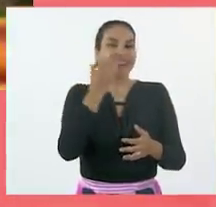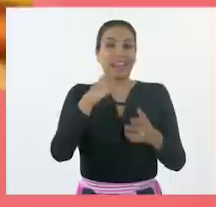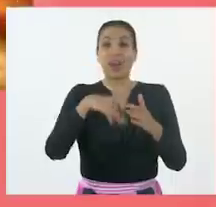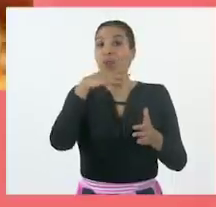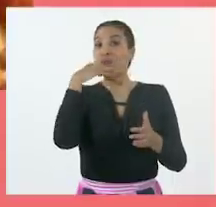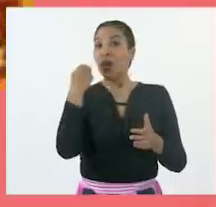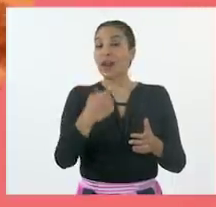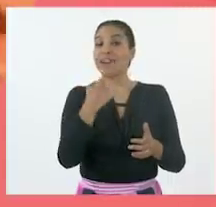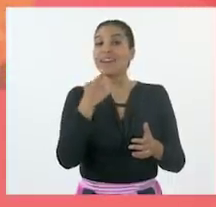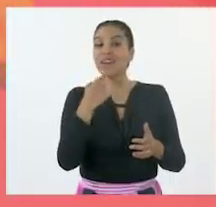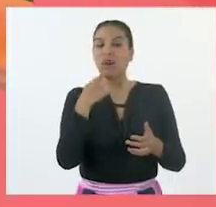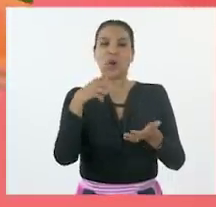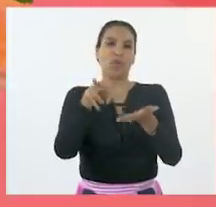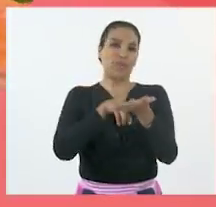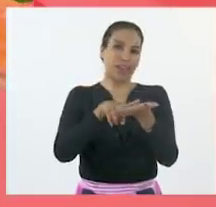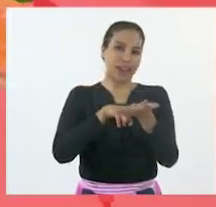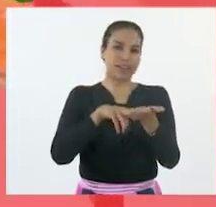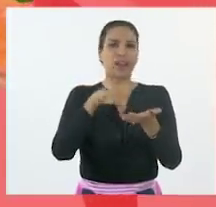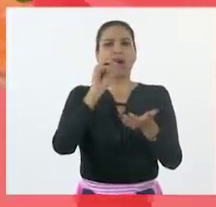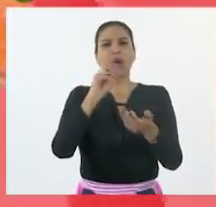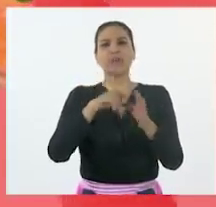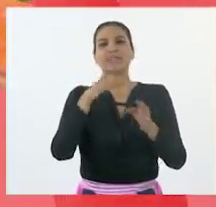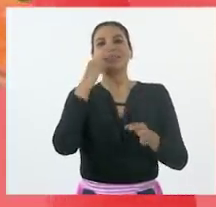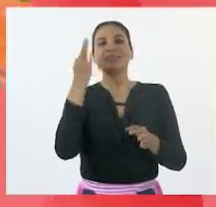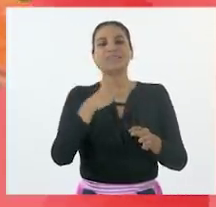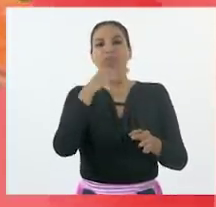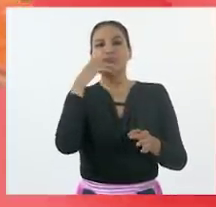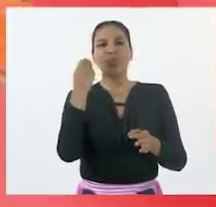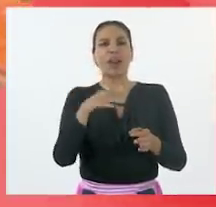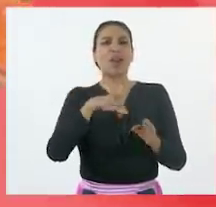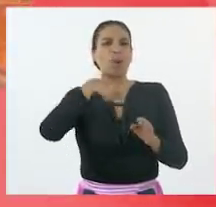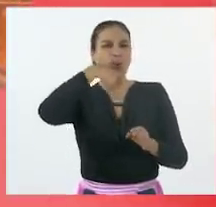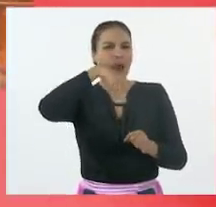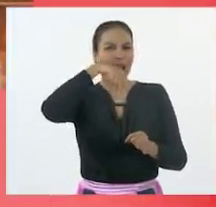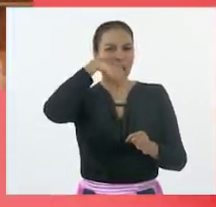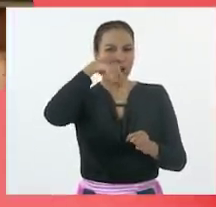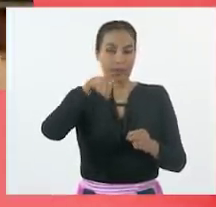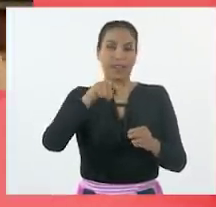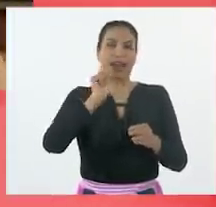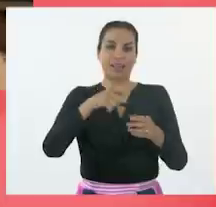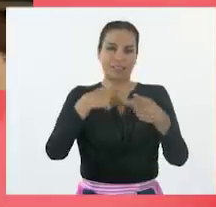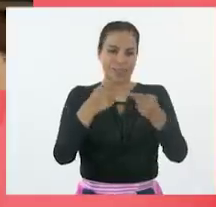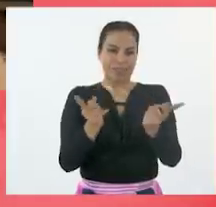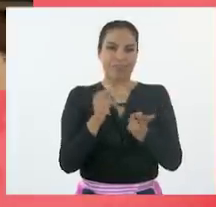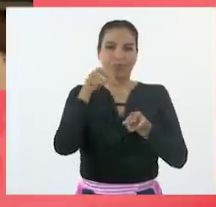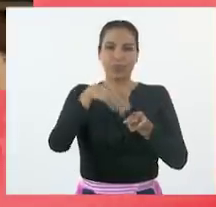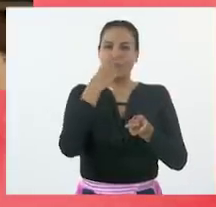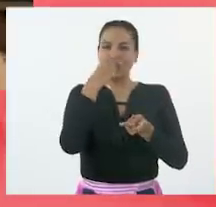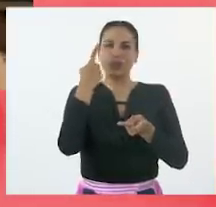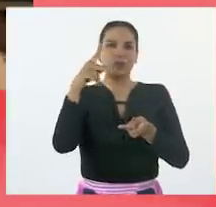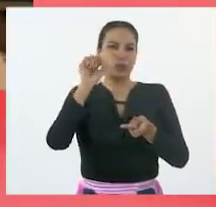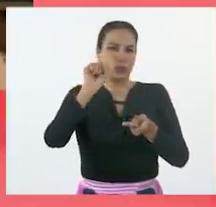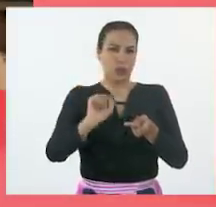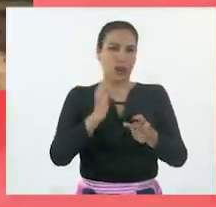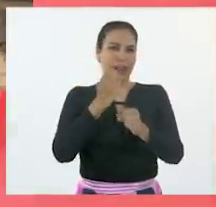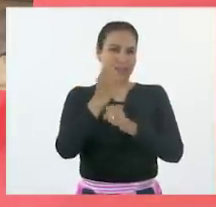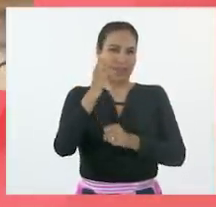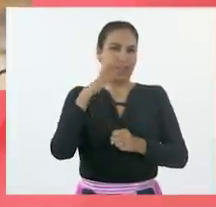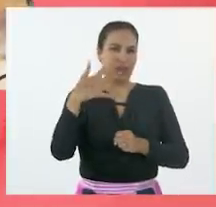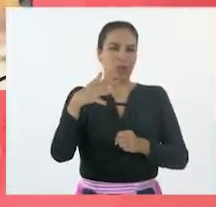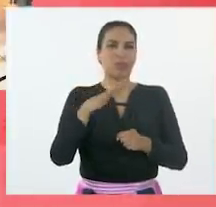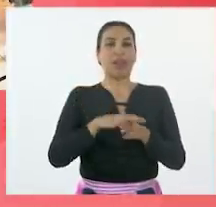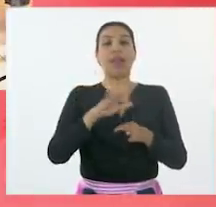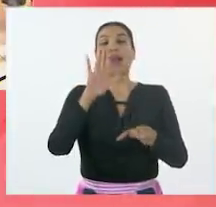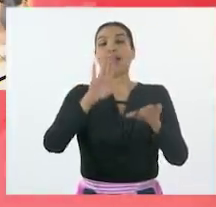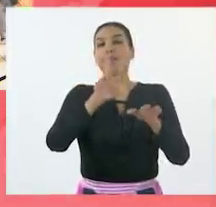mole rojo, el verde o el suculento mole de guajolote, un platillo destacado del sur del estado. Los